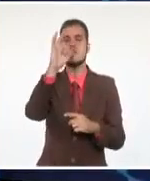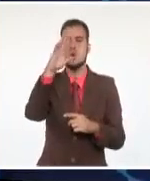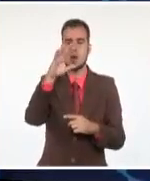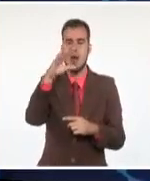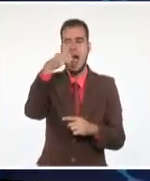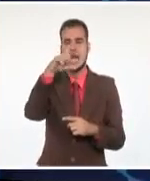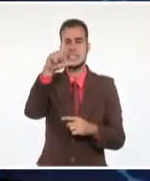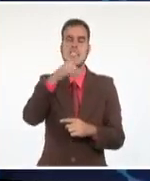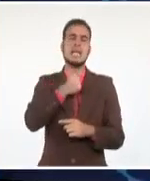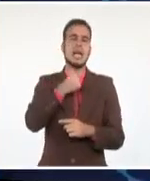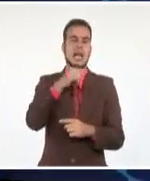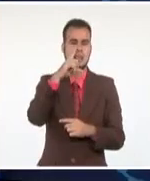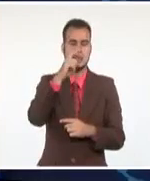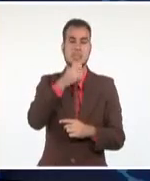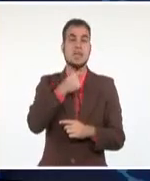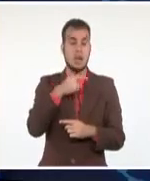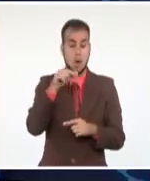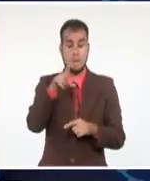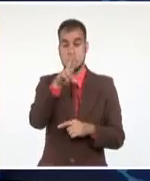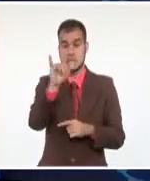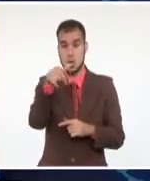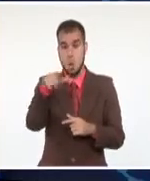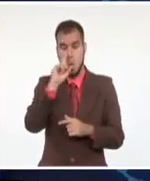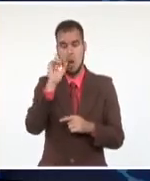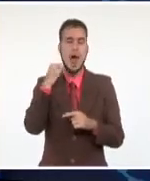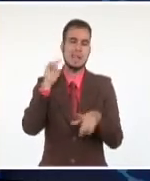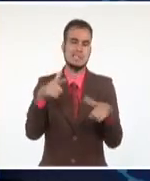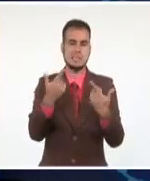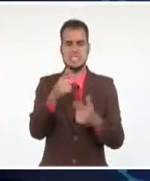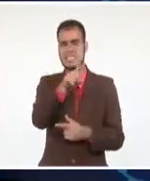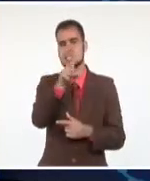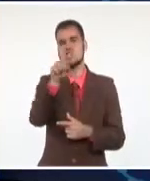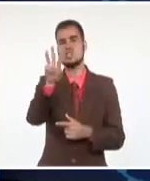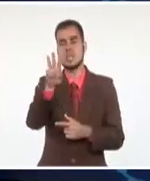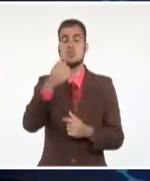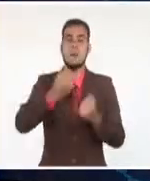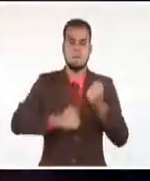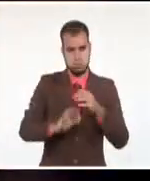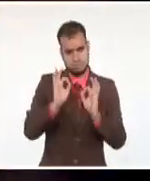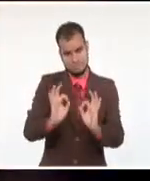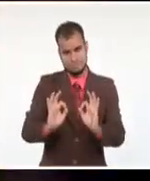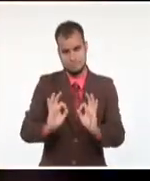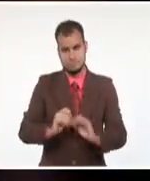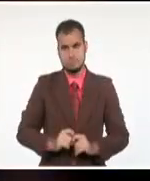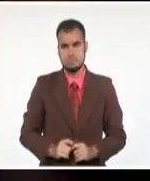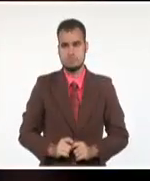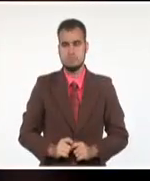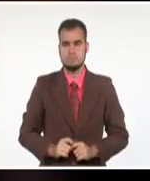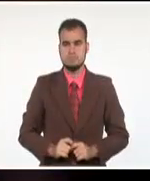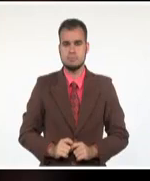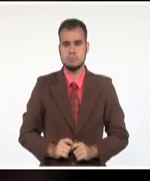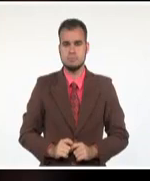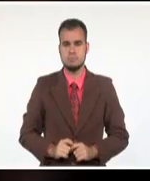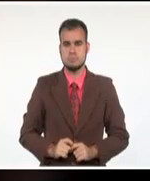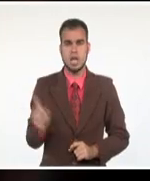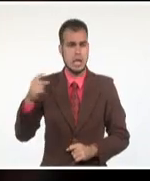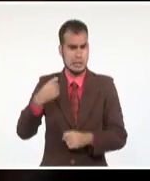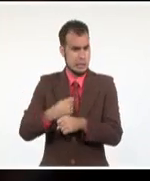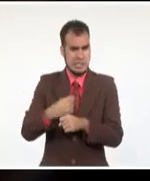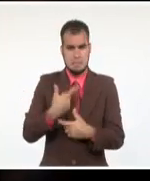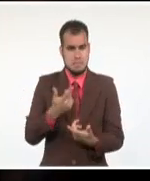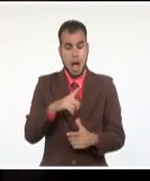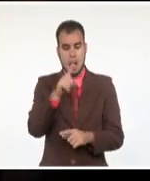manera singular este 26 de junio en el aniversario 113 de su natalicio. Su empeño constante por la unidad de los trabajadores, de